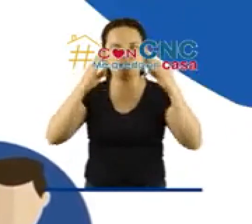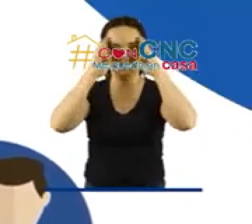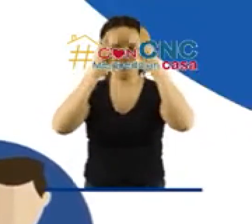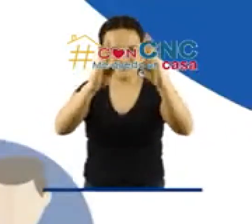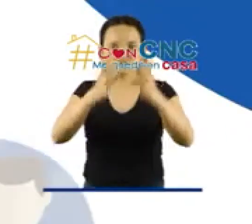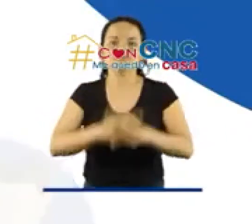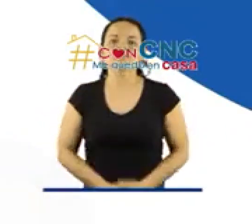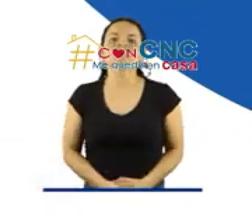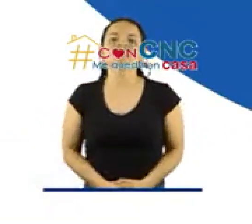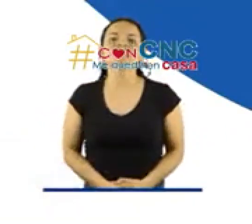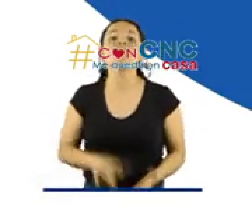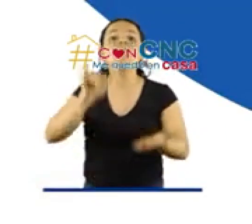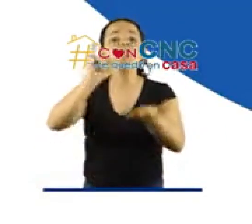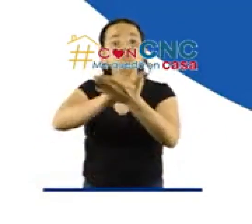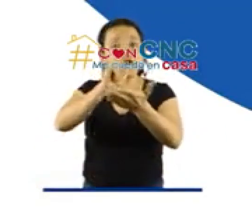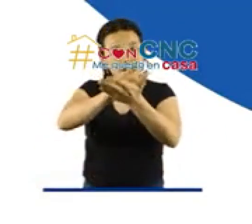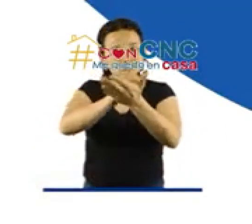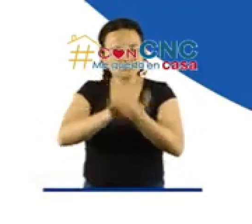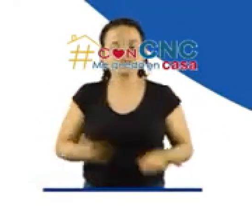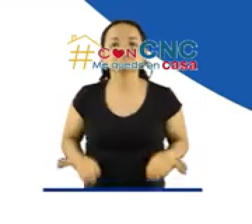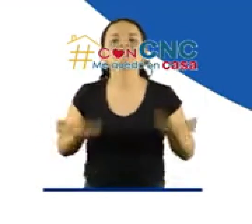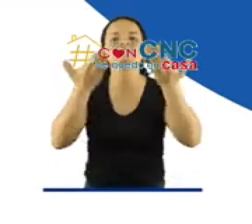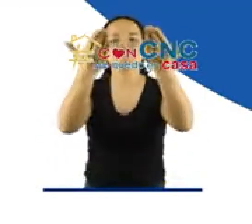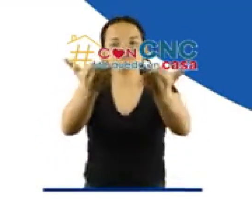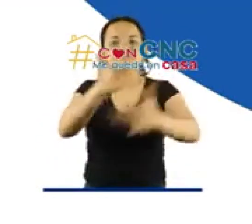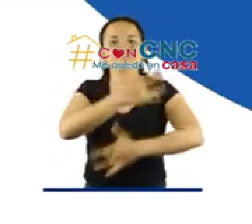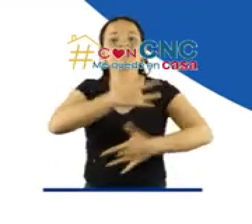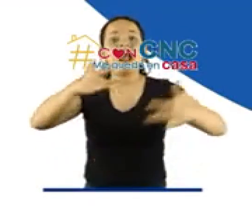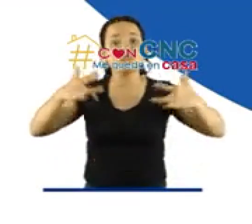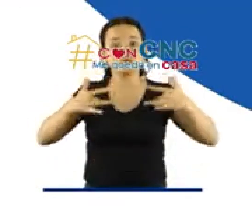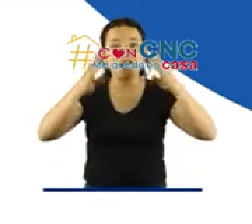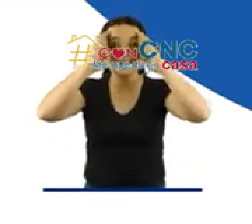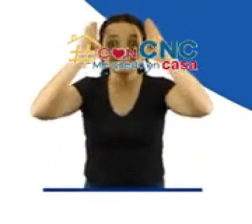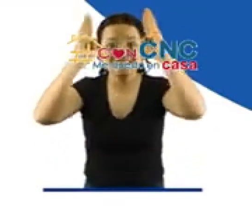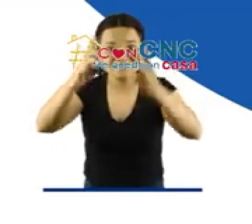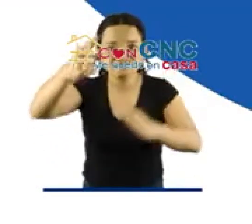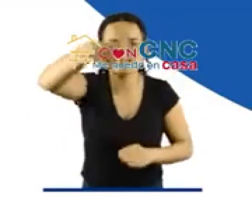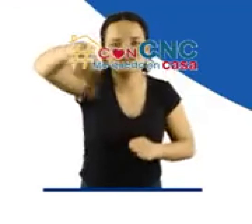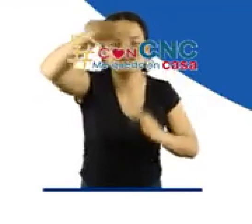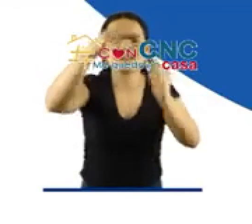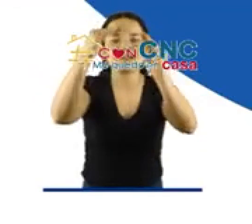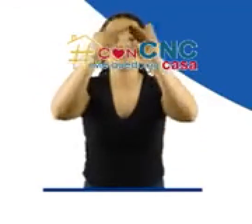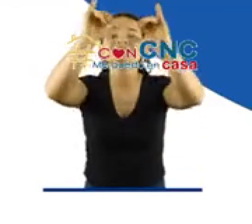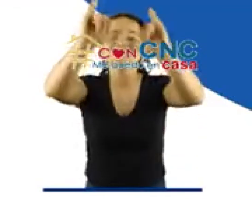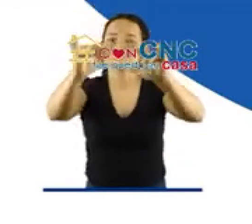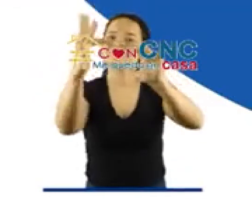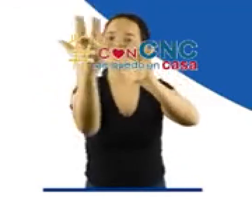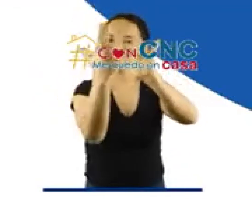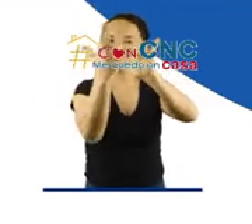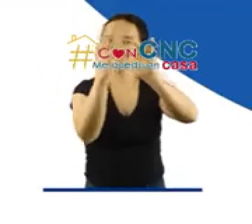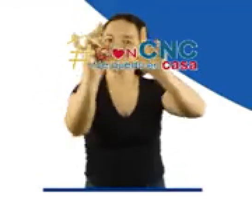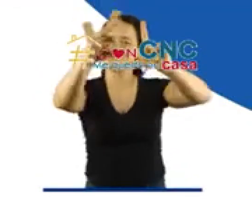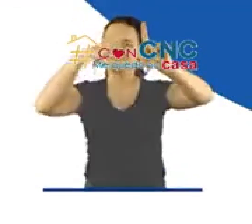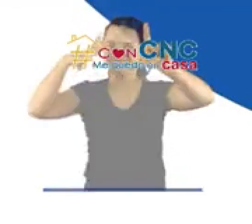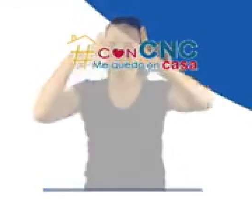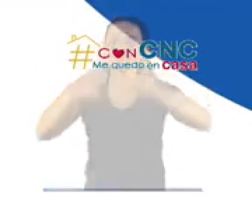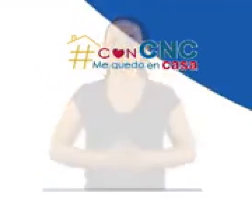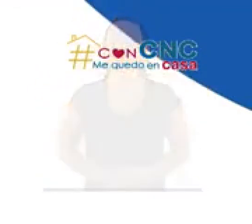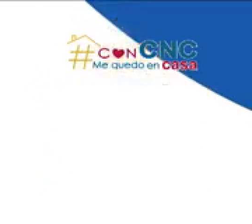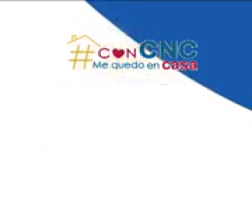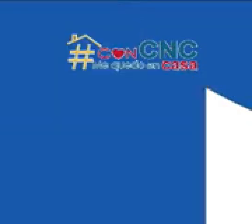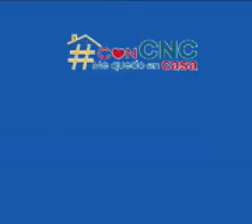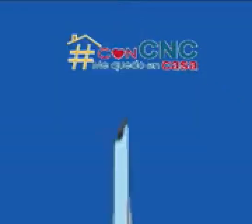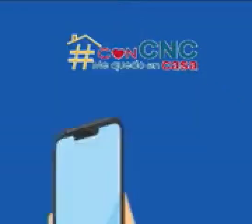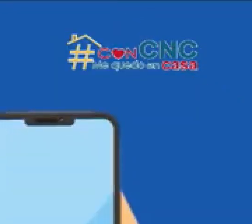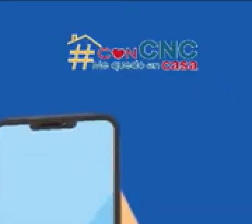importante. Por eso ponemos a tu disposición nuestros canales virtuales, para que realices solicitudes de servicios de salud desde